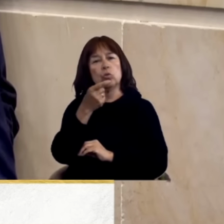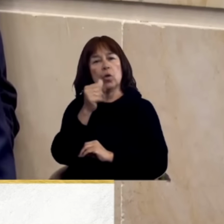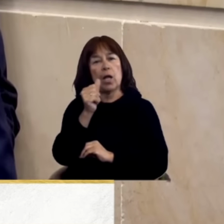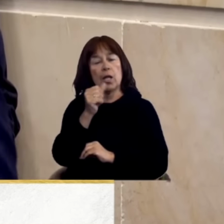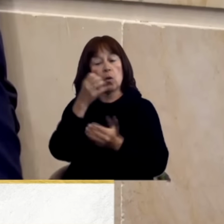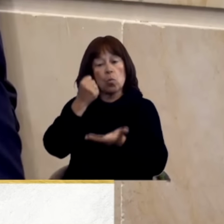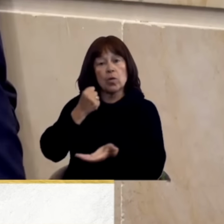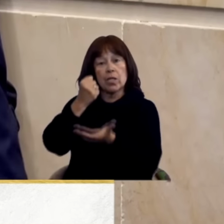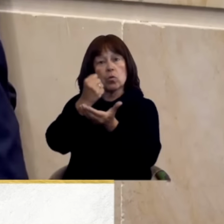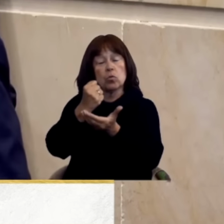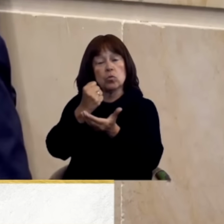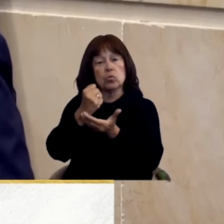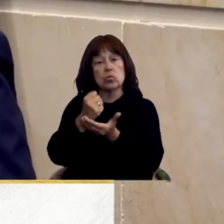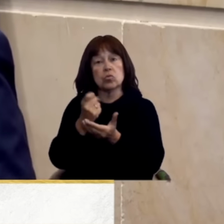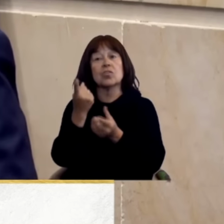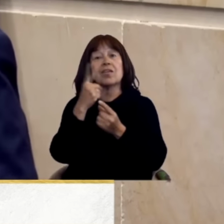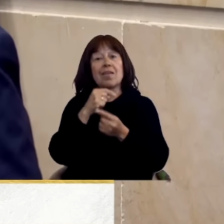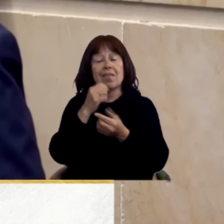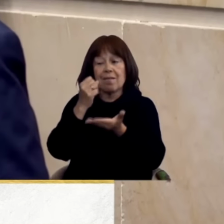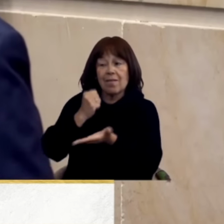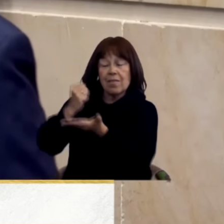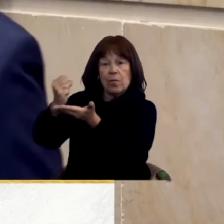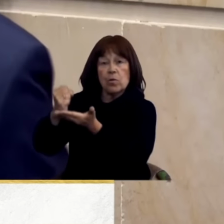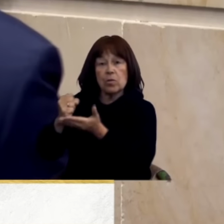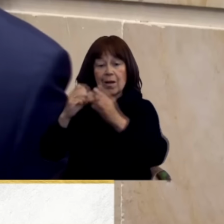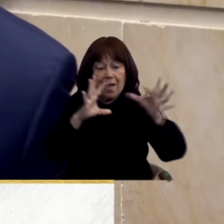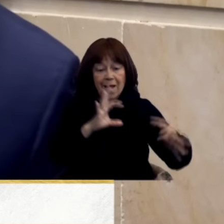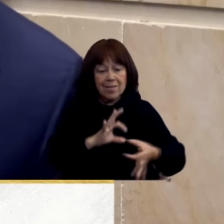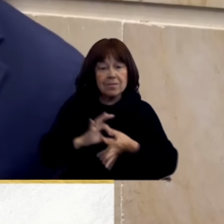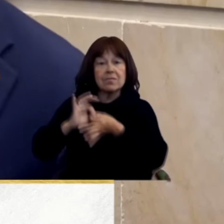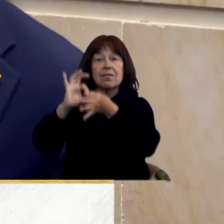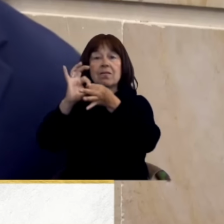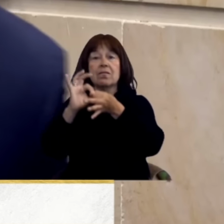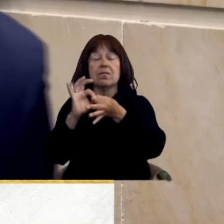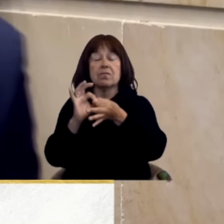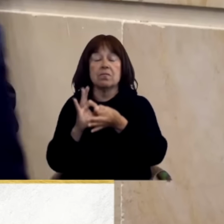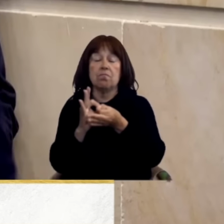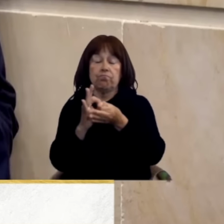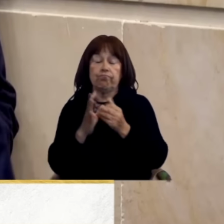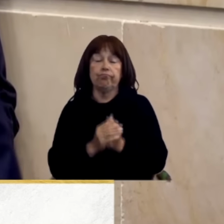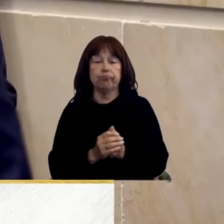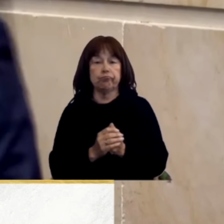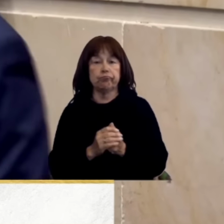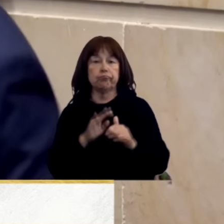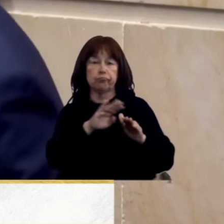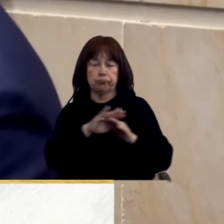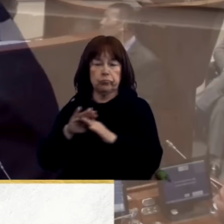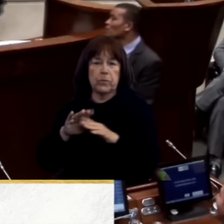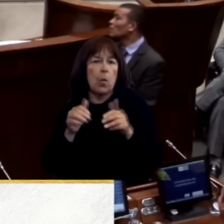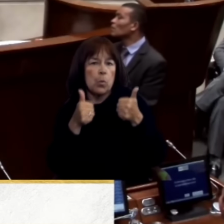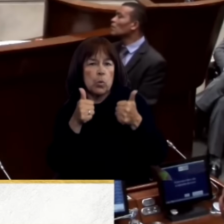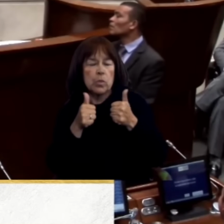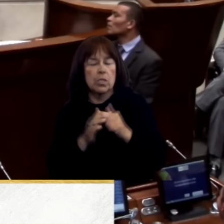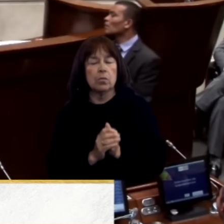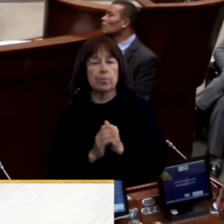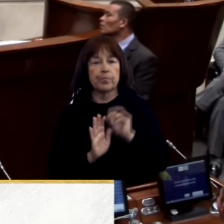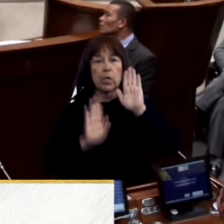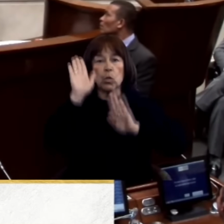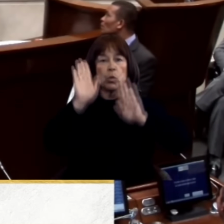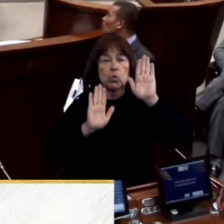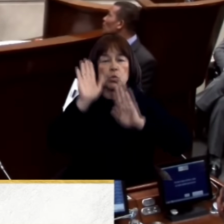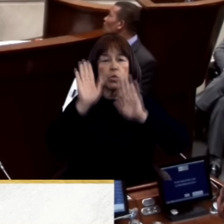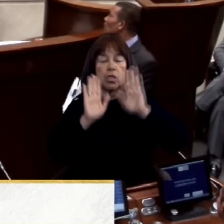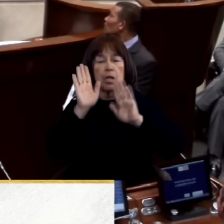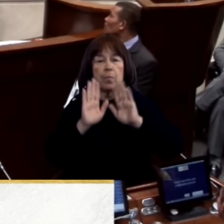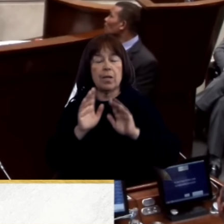intención del canciller de enviar las respuestas por escrito, exigiendo respuestas inmediatas en el recinto. Ante estas acusaciones, el ministro